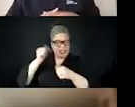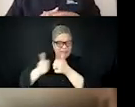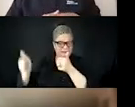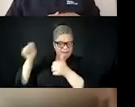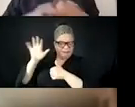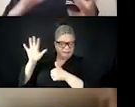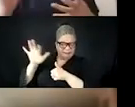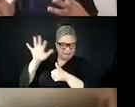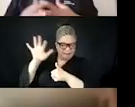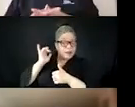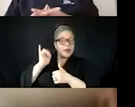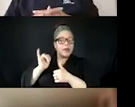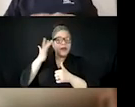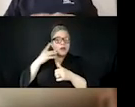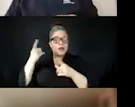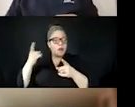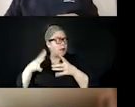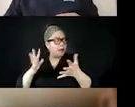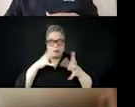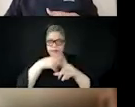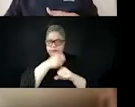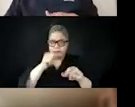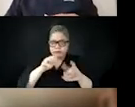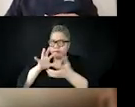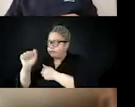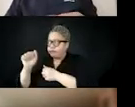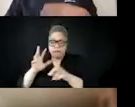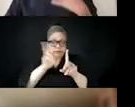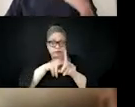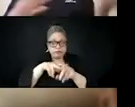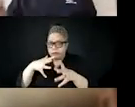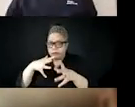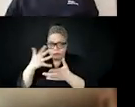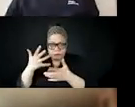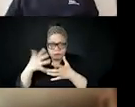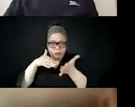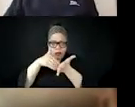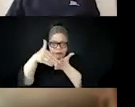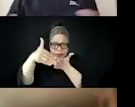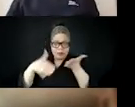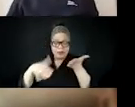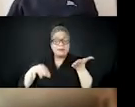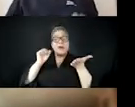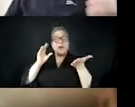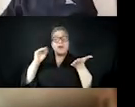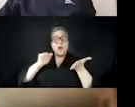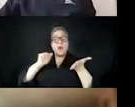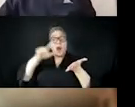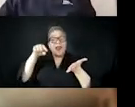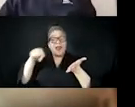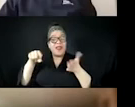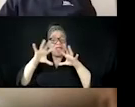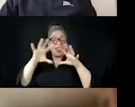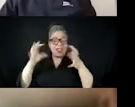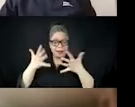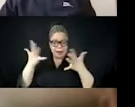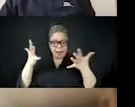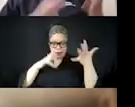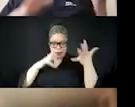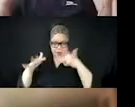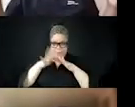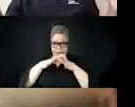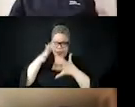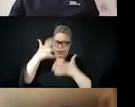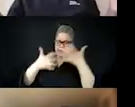y todo esto se está mezclando impactando chocando y por eso